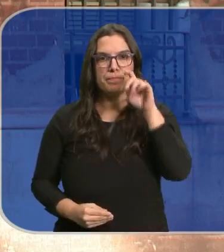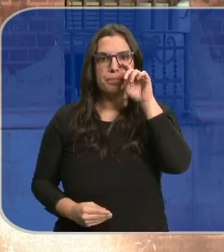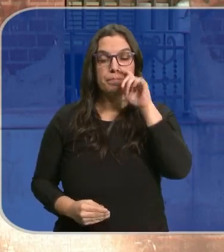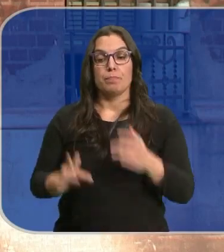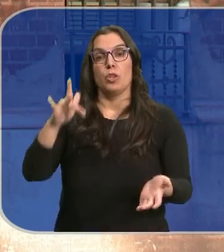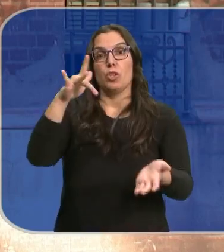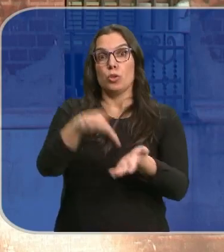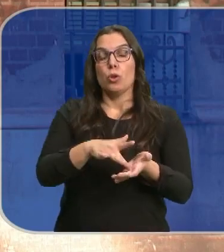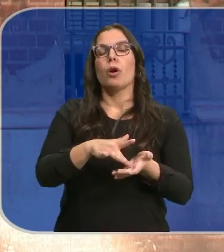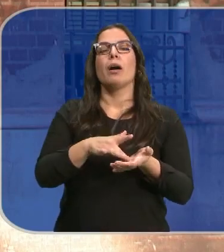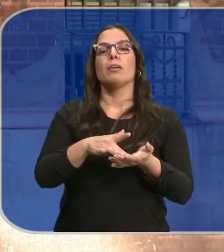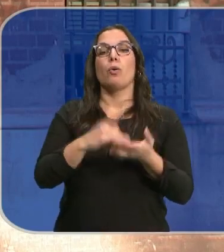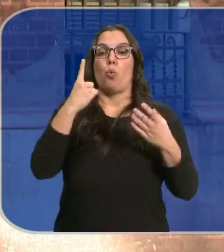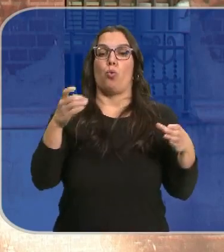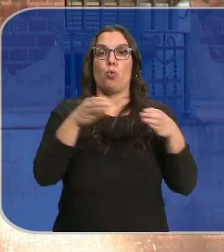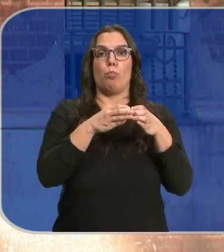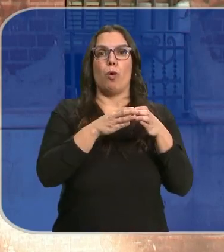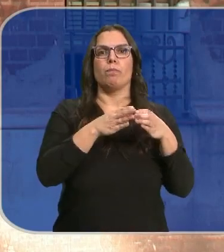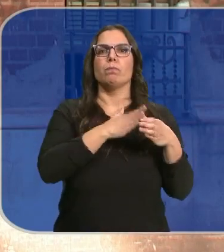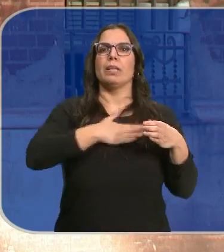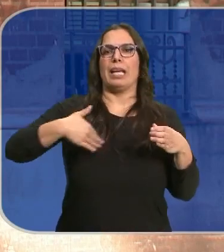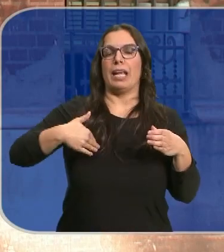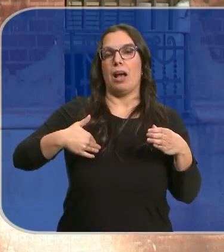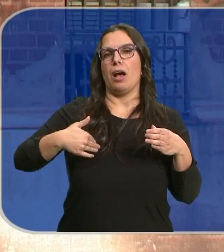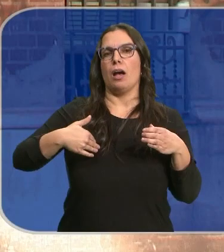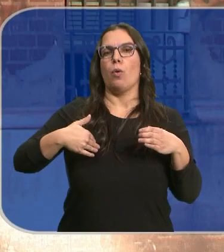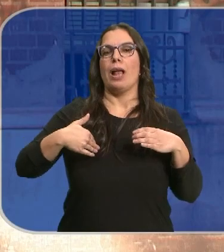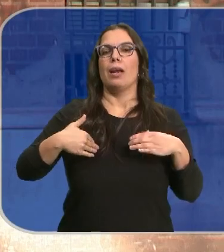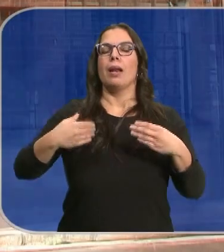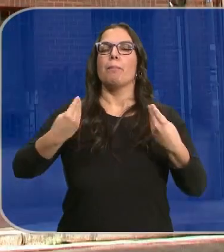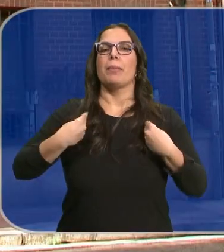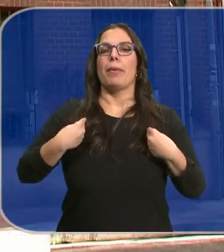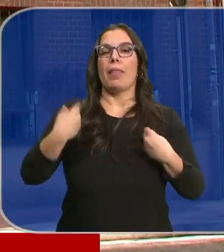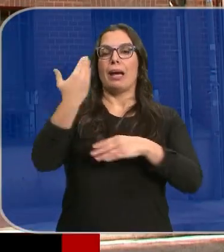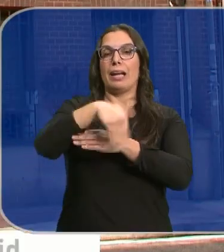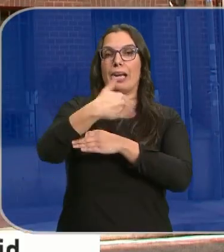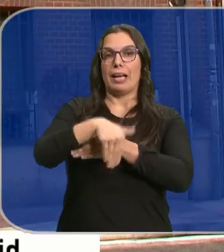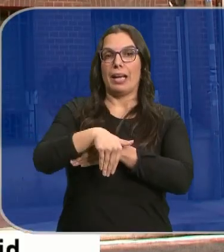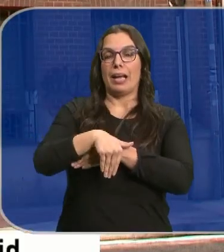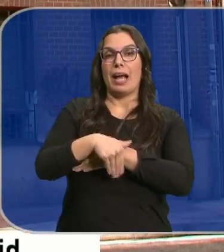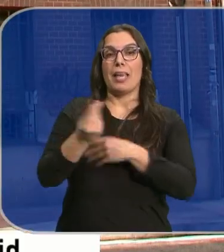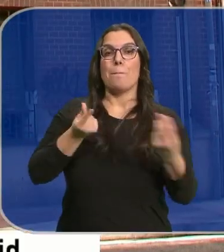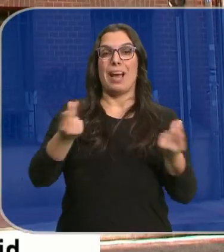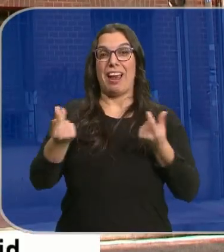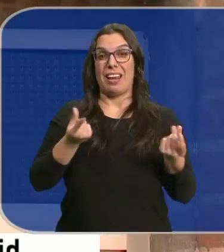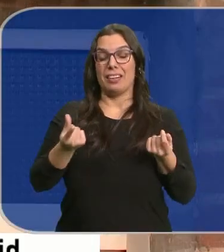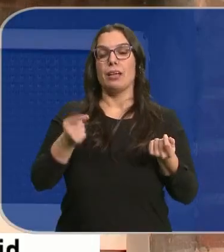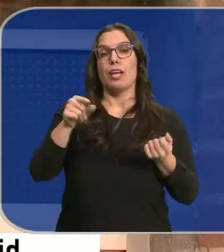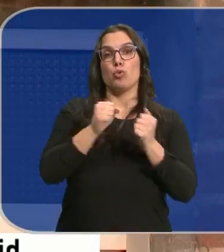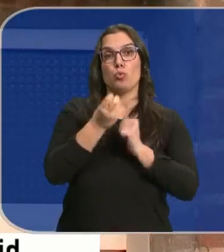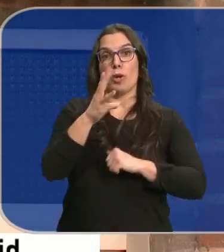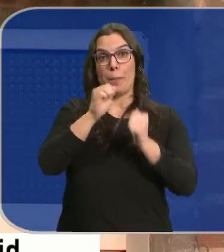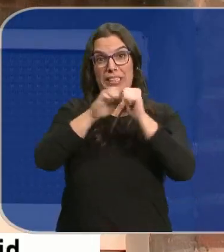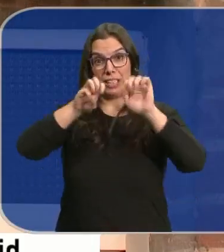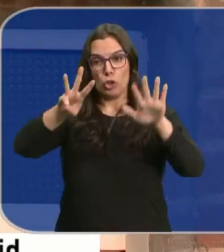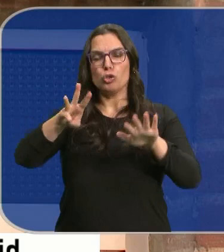Los hechos trascendían cuando un grupo que pretendía instalarse ilegalmente en una vivienda en el número 28 de la calle Bailarín Vicente Escudero encontró